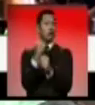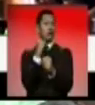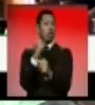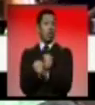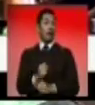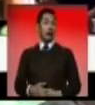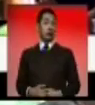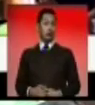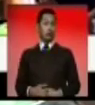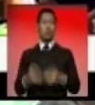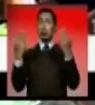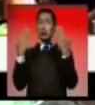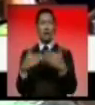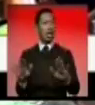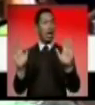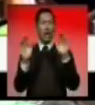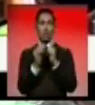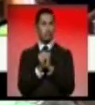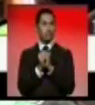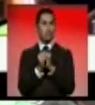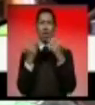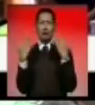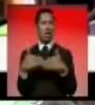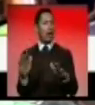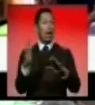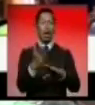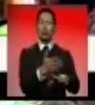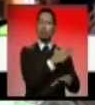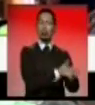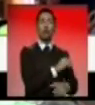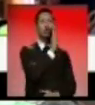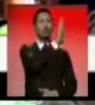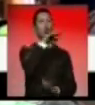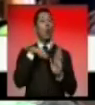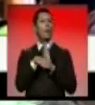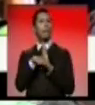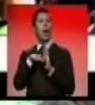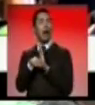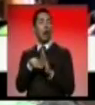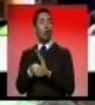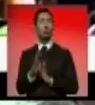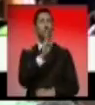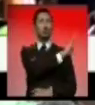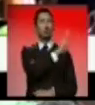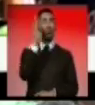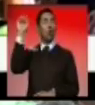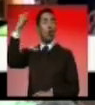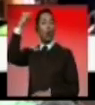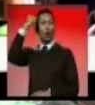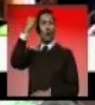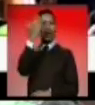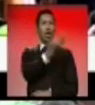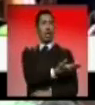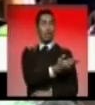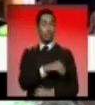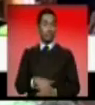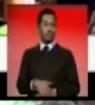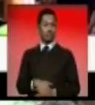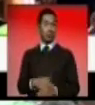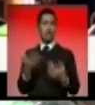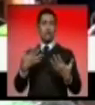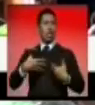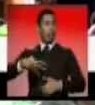Ya los creó. Cuando con su banco y con su gobierno envió